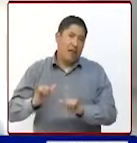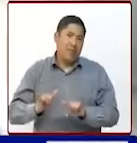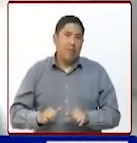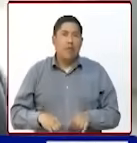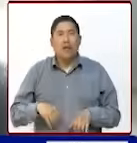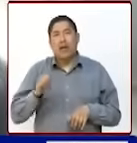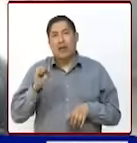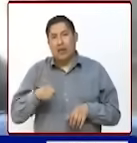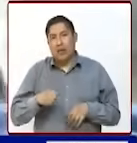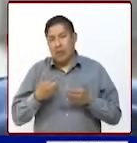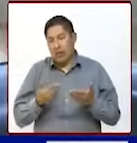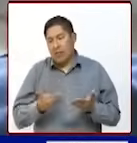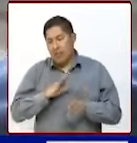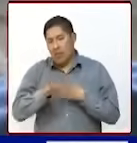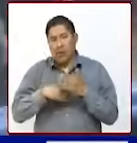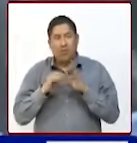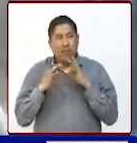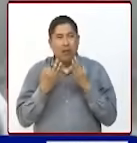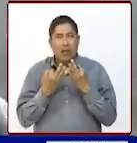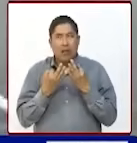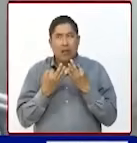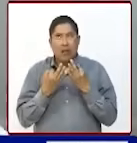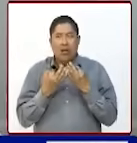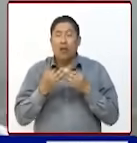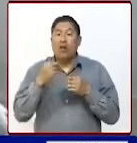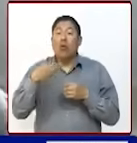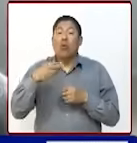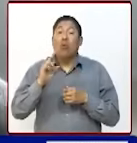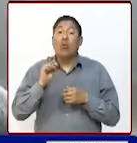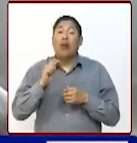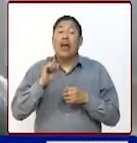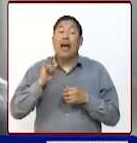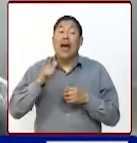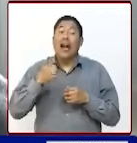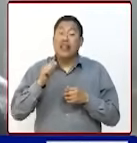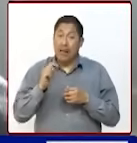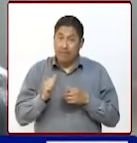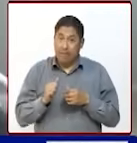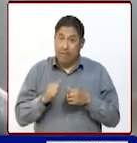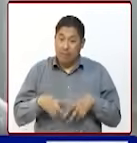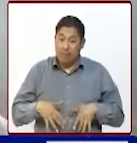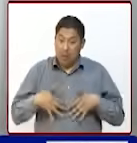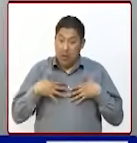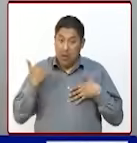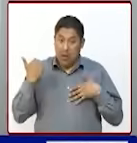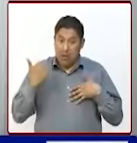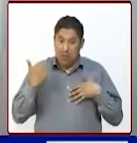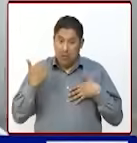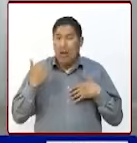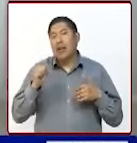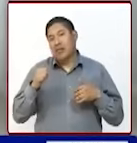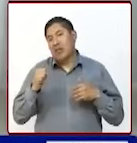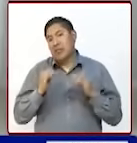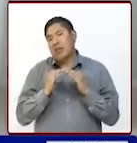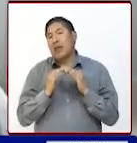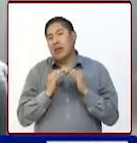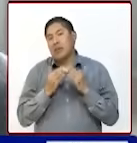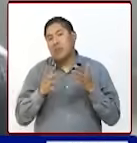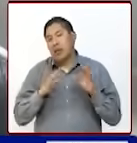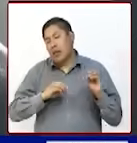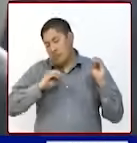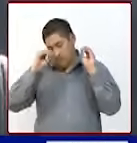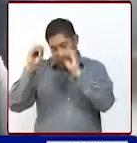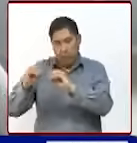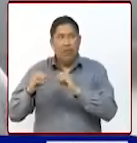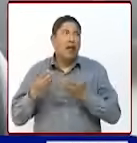Sí, ya cogiendo con toda la familia. ¿A dónde están viajando? Hasta Guatajata. ¿Ya ustedes viven allá? Sí, allá tenemos ya nuestra casa y allá nos estamos